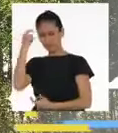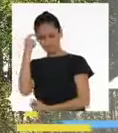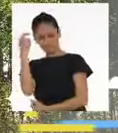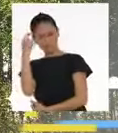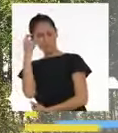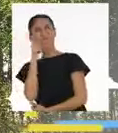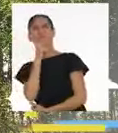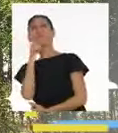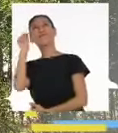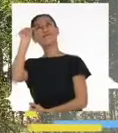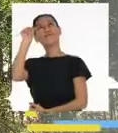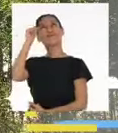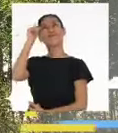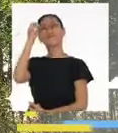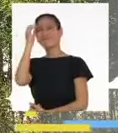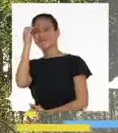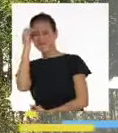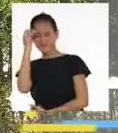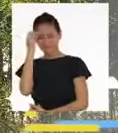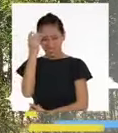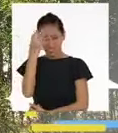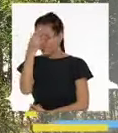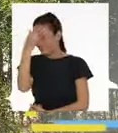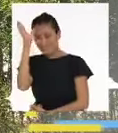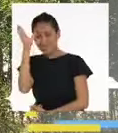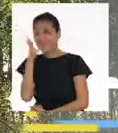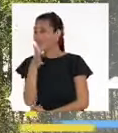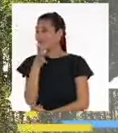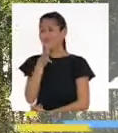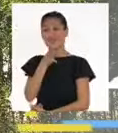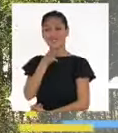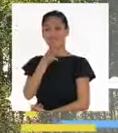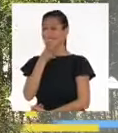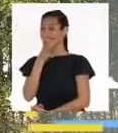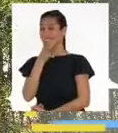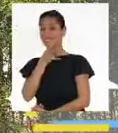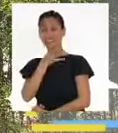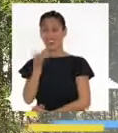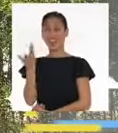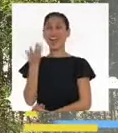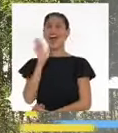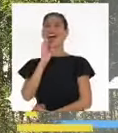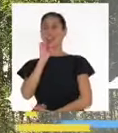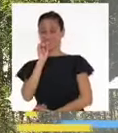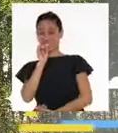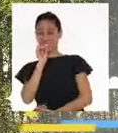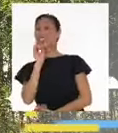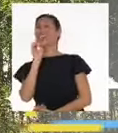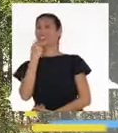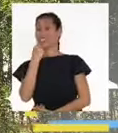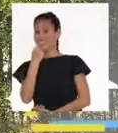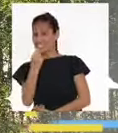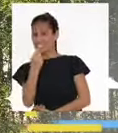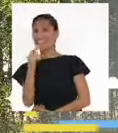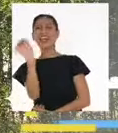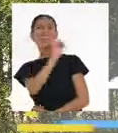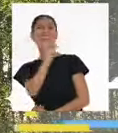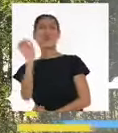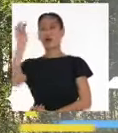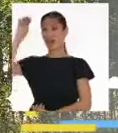recordar. No lo sé. Se le conoce como moda. Ay,